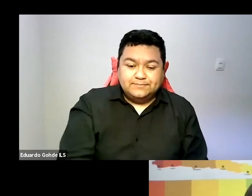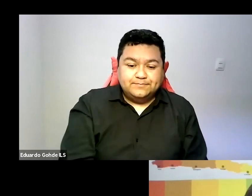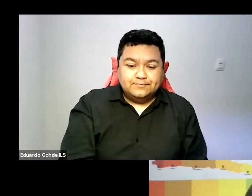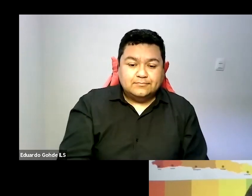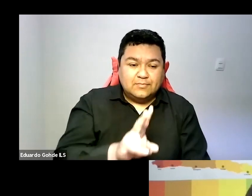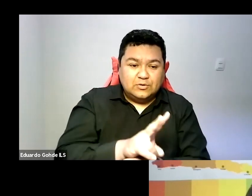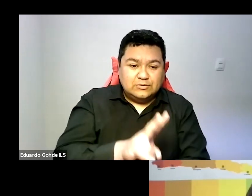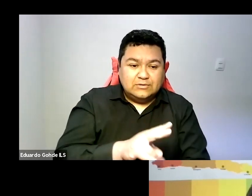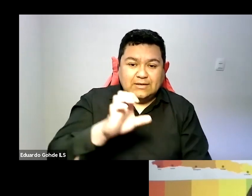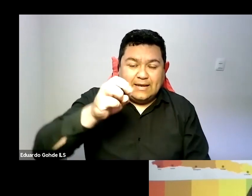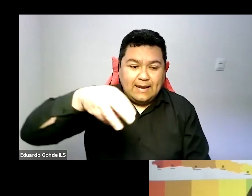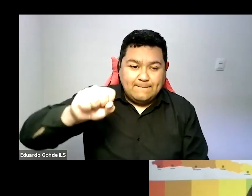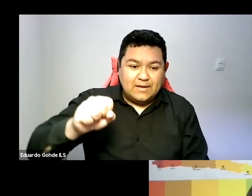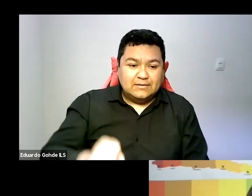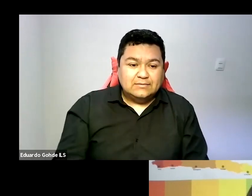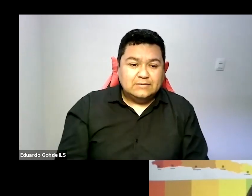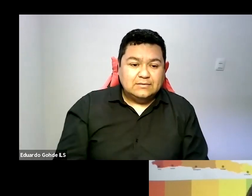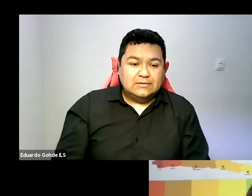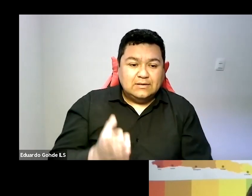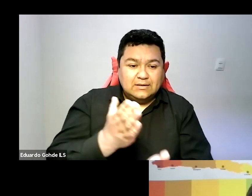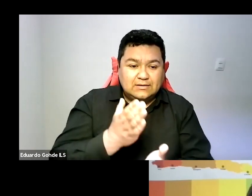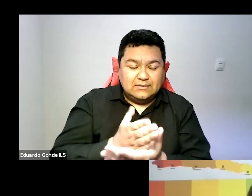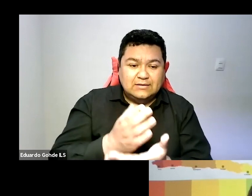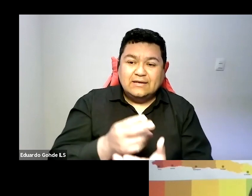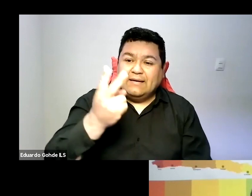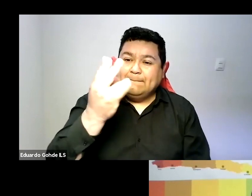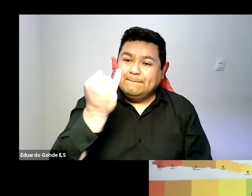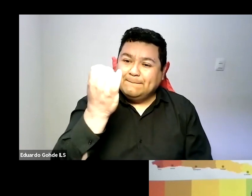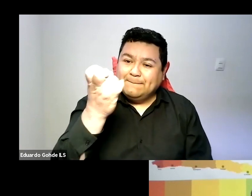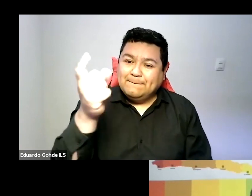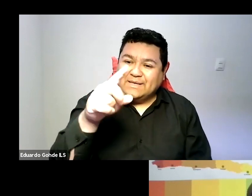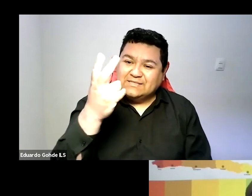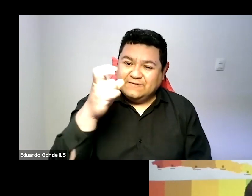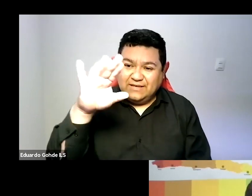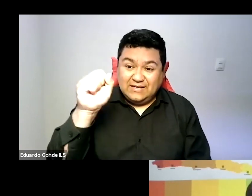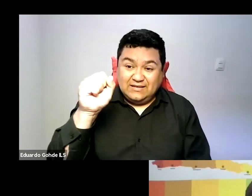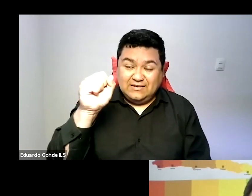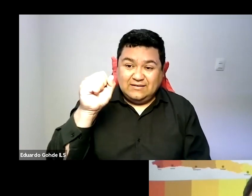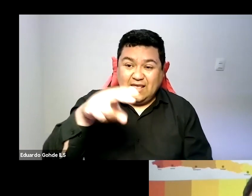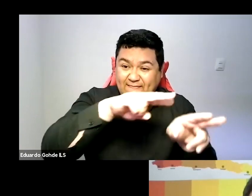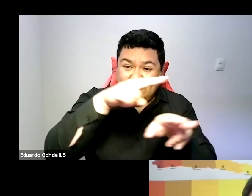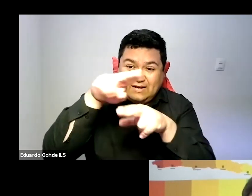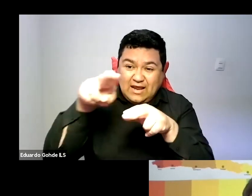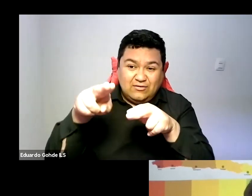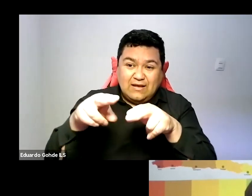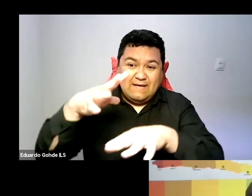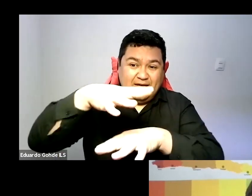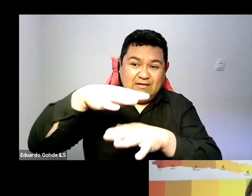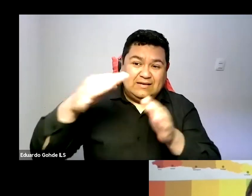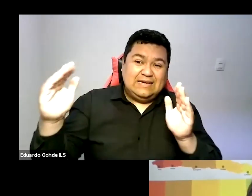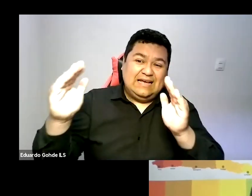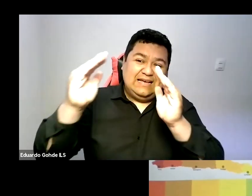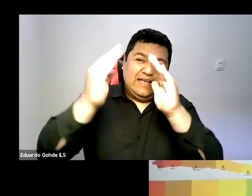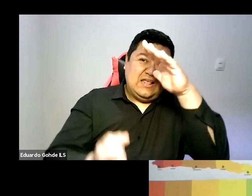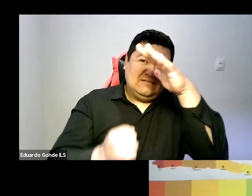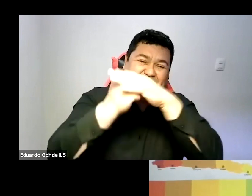la profesora Emma Vázquez, que nos escribe de la Escuela Internado de Bisbires, donde comienza Chile, casi en la triple frontera.